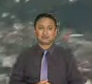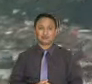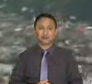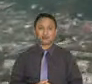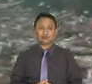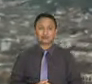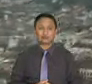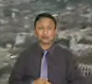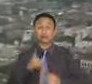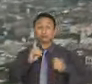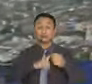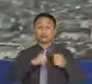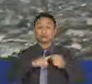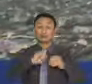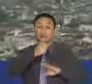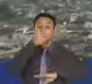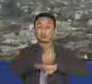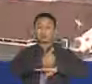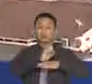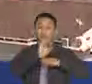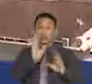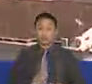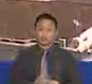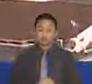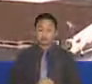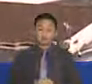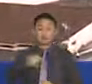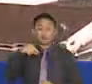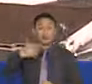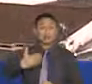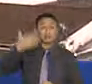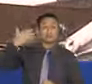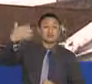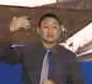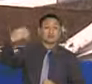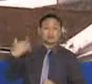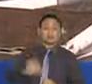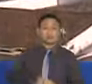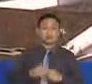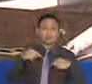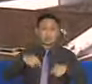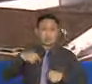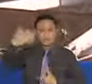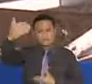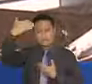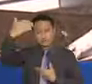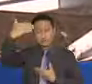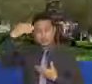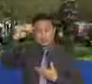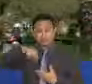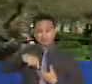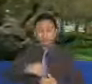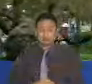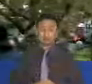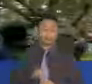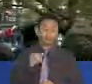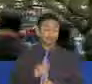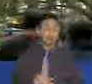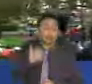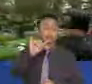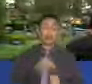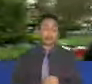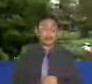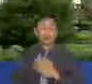quito la capital de los Ecuatorianos ha mantenido durante su historia el peso del ejercicio de la política gubernamental y de